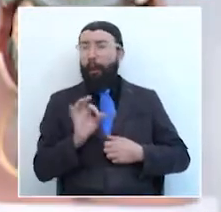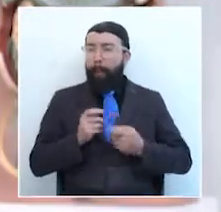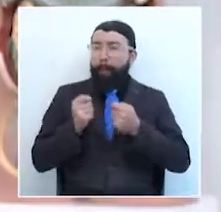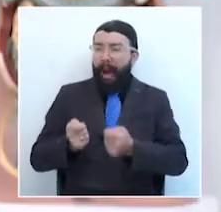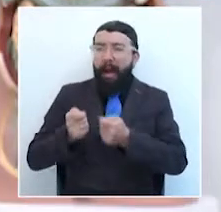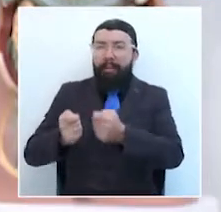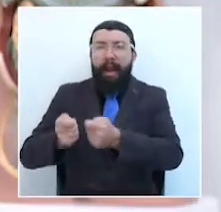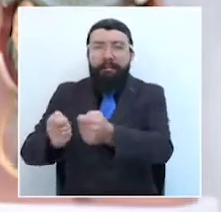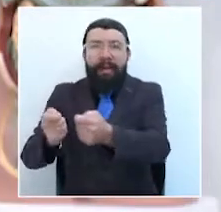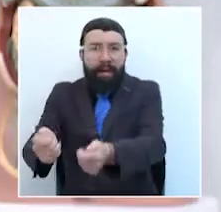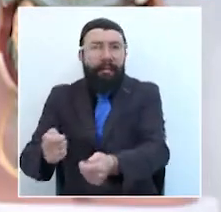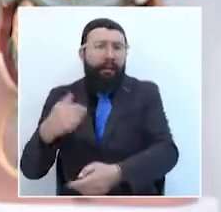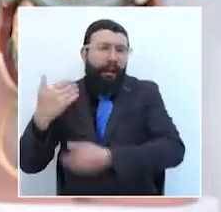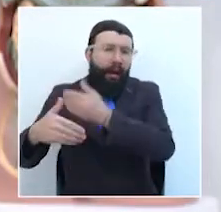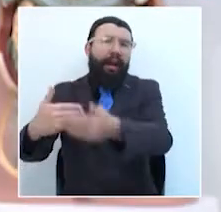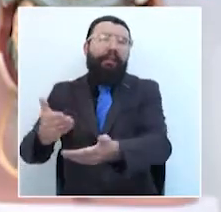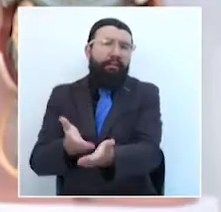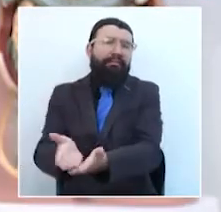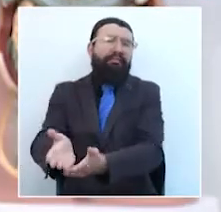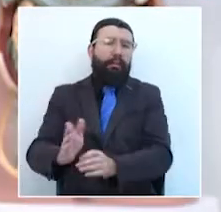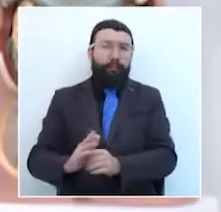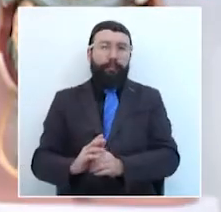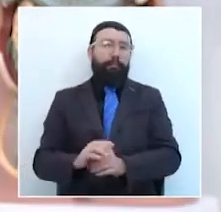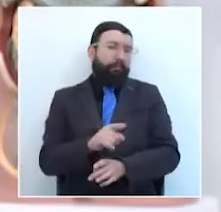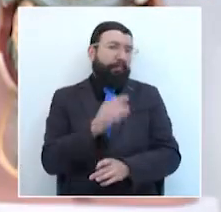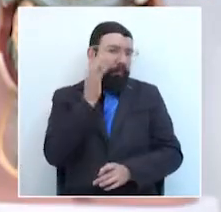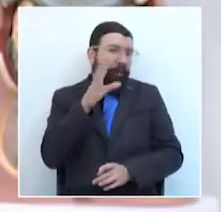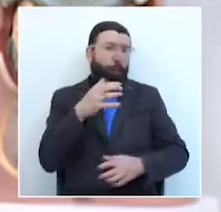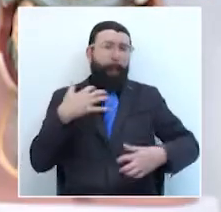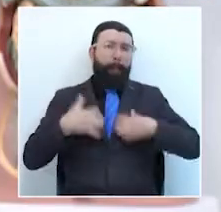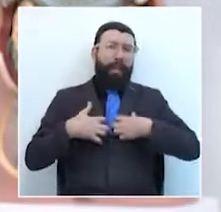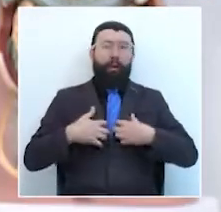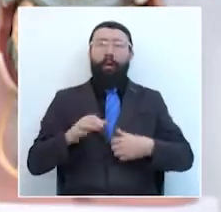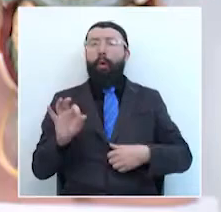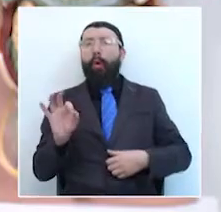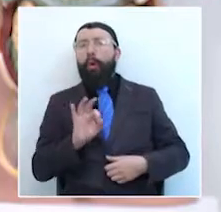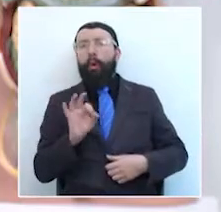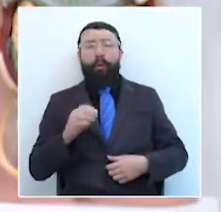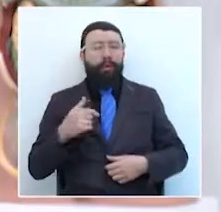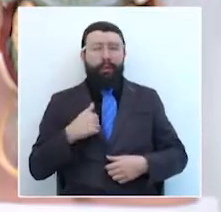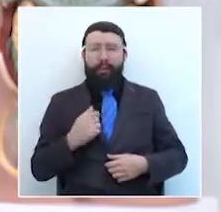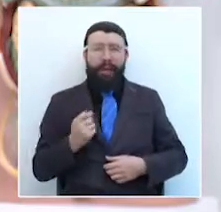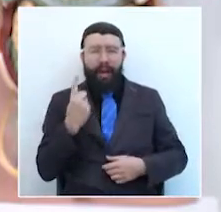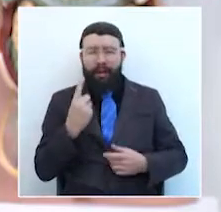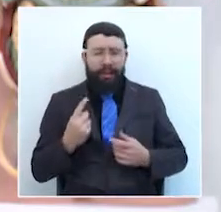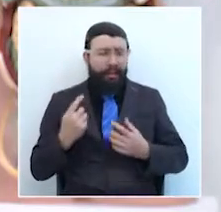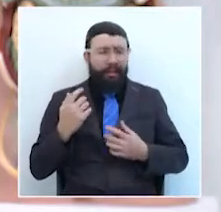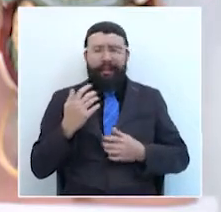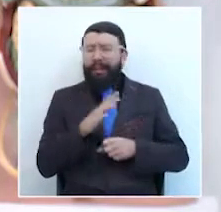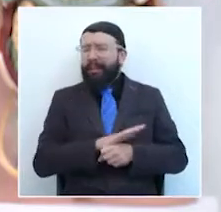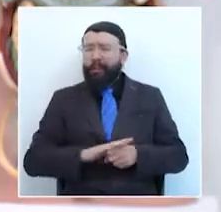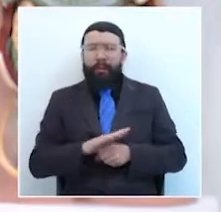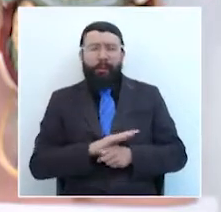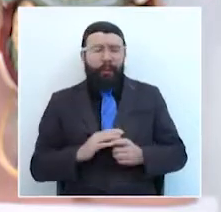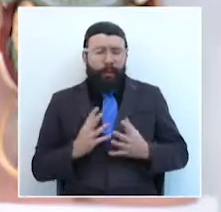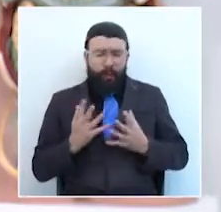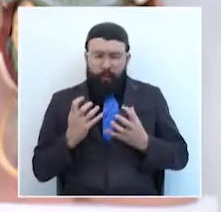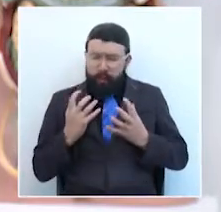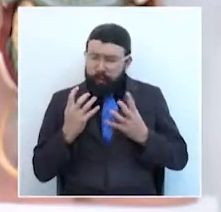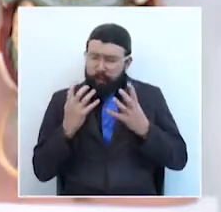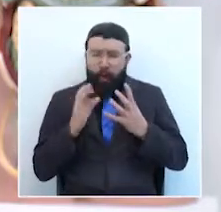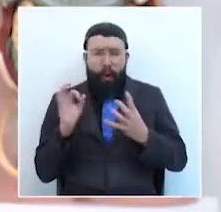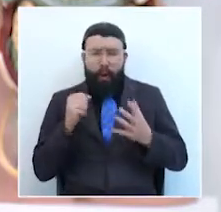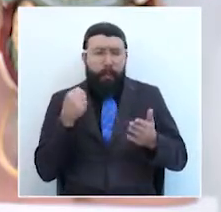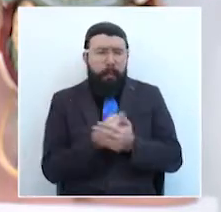también se puede dar porque nos hemos sometido una situación estresante o traumática que nos va generando